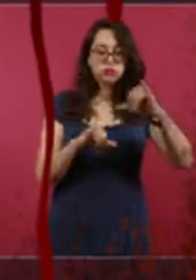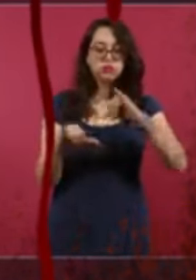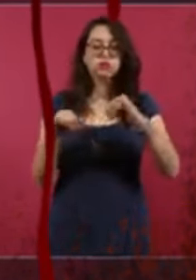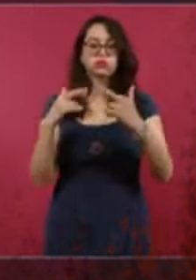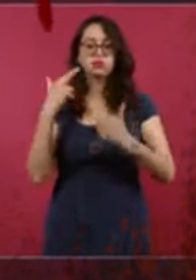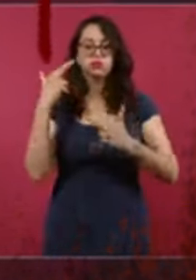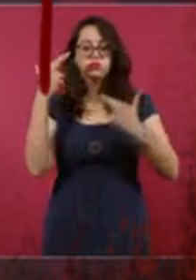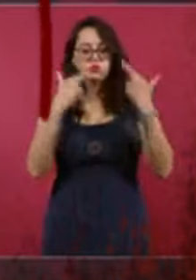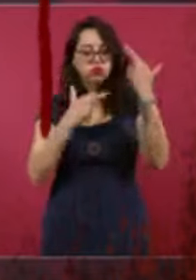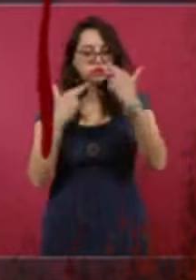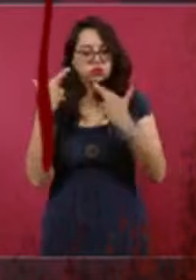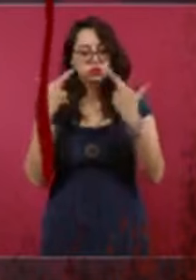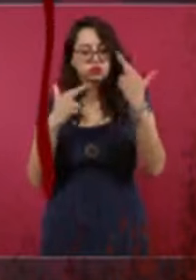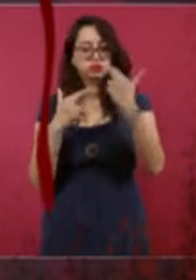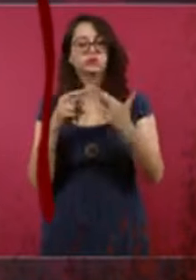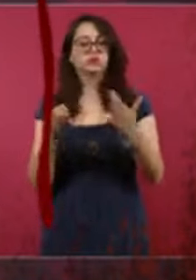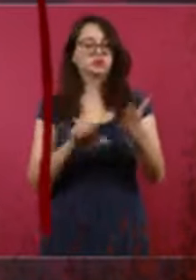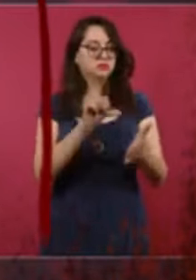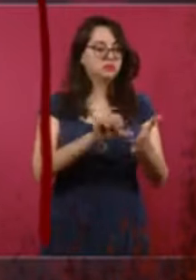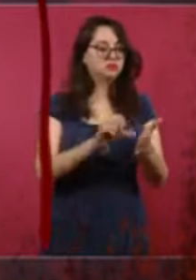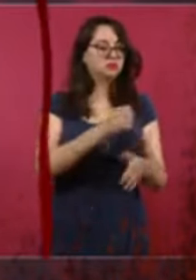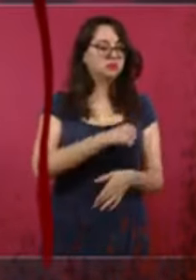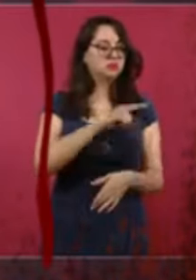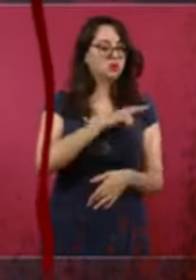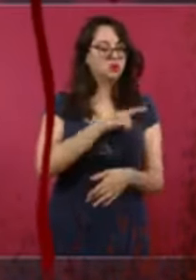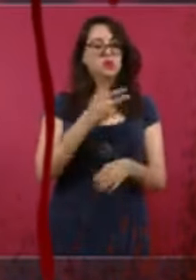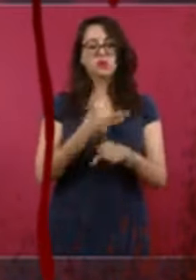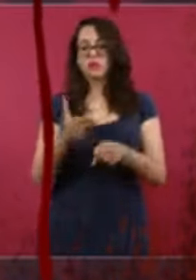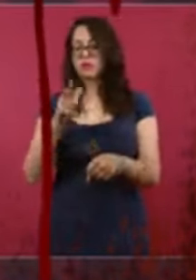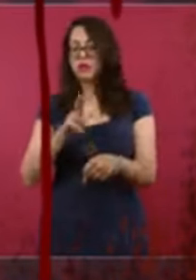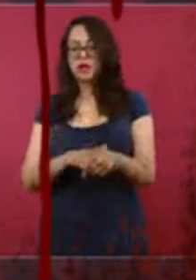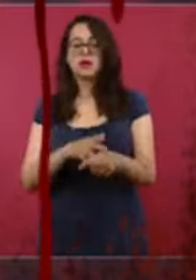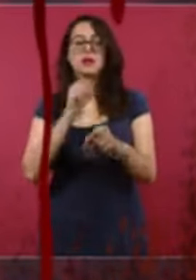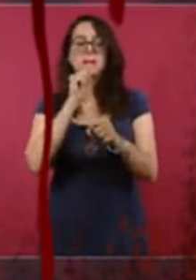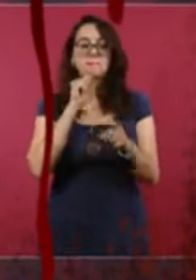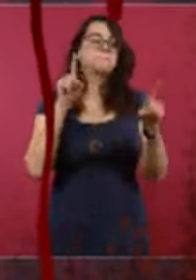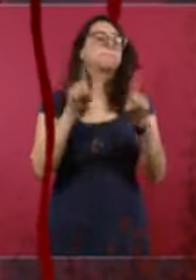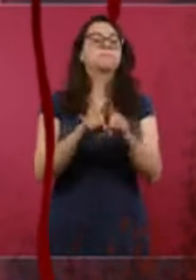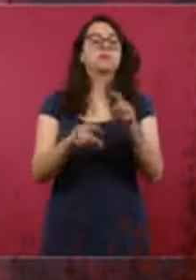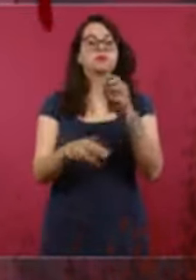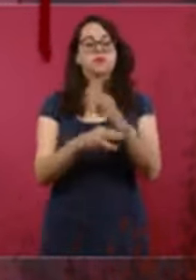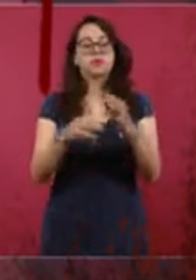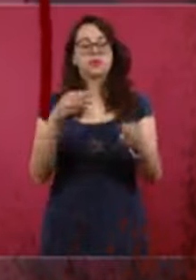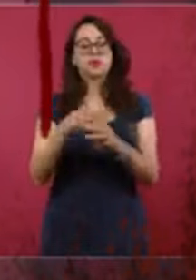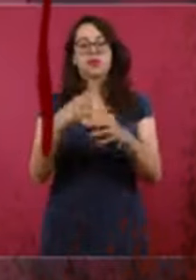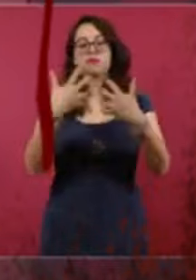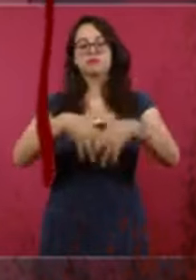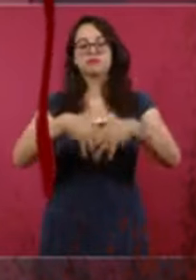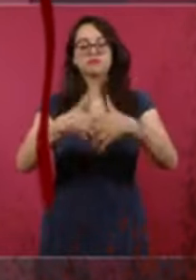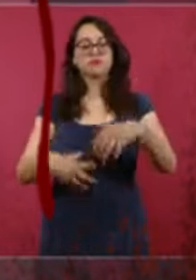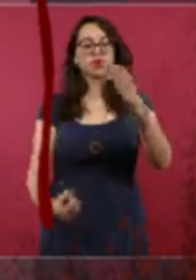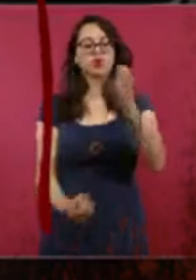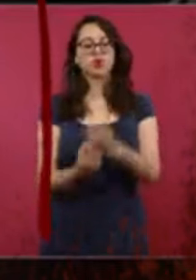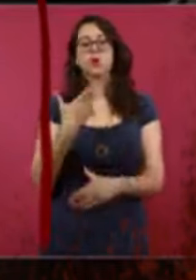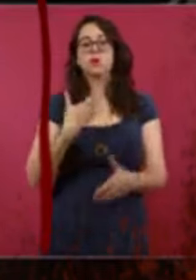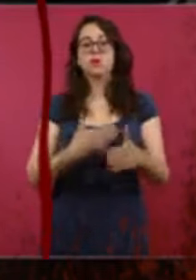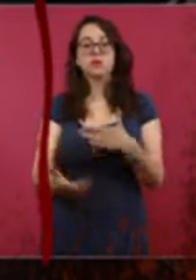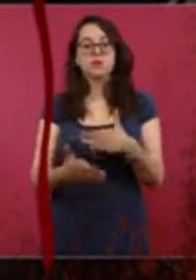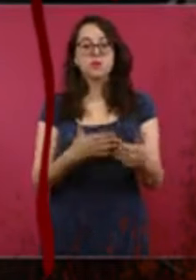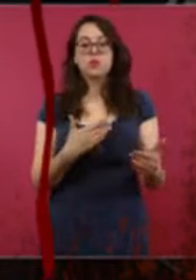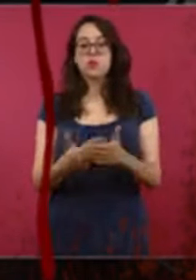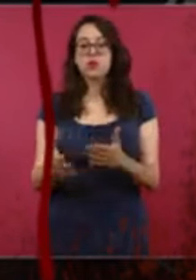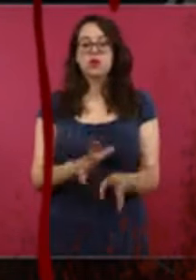hijo, el Gerber, era el mero, mero macizo en los medicamentos. Ellos hacían un negociazo, él hacía